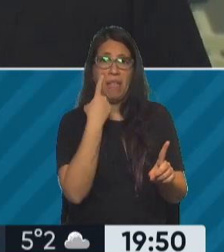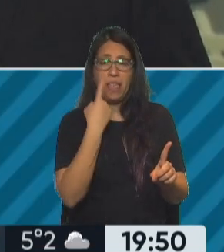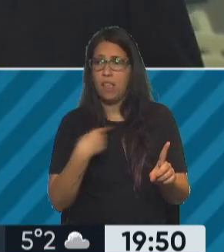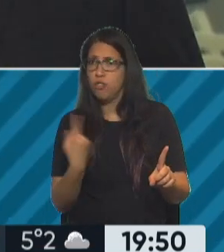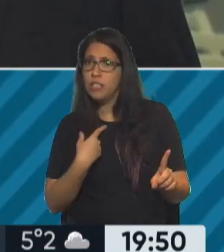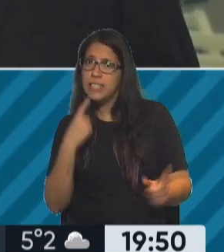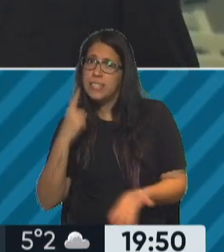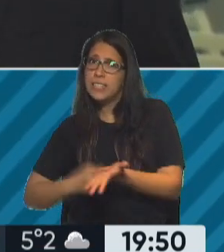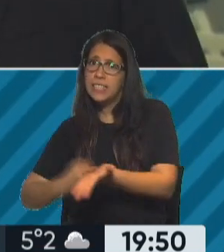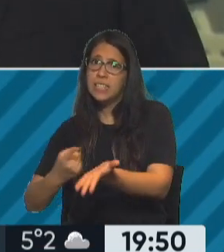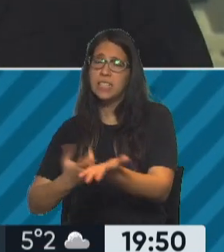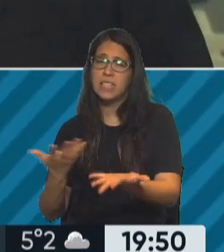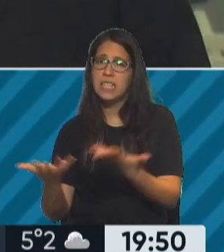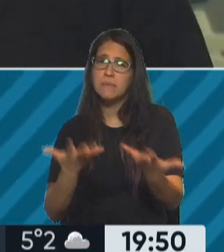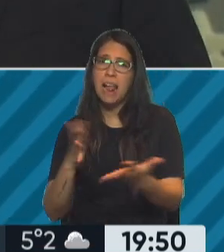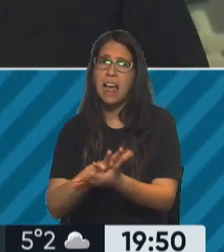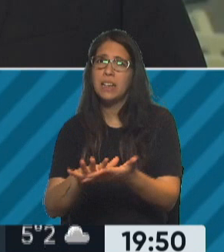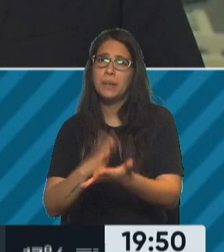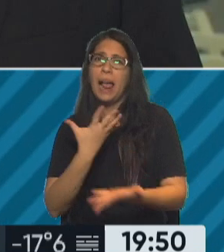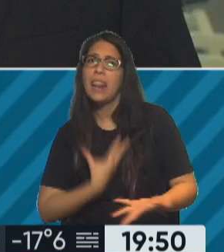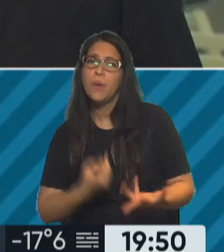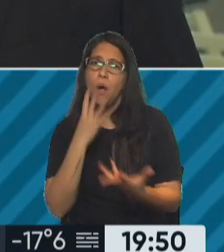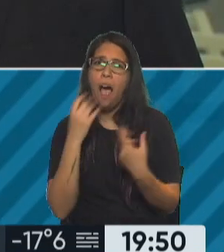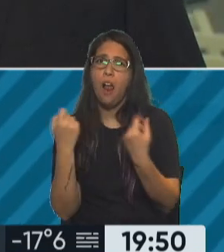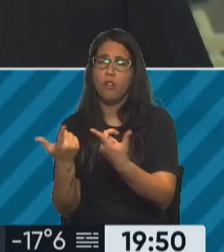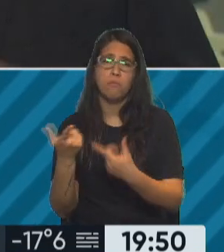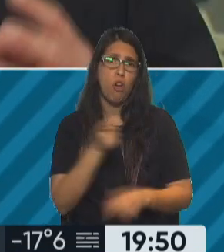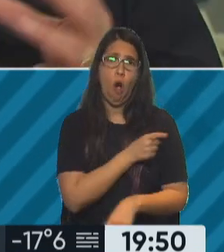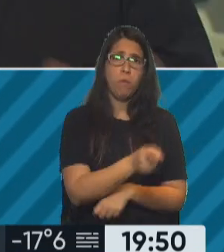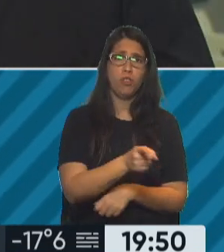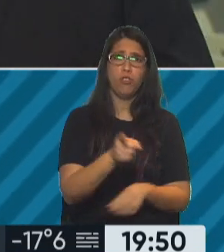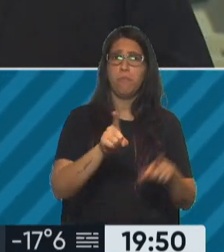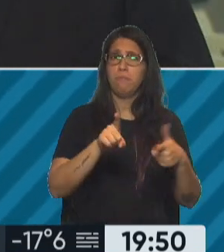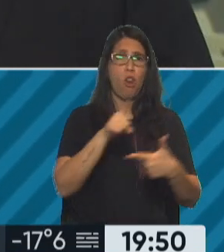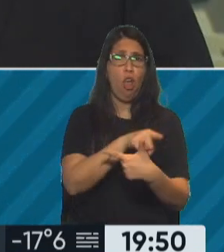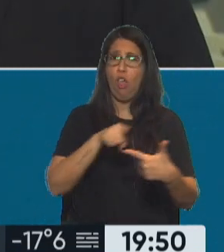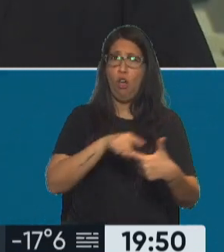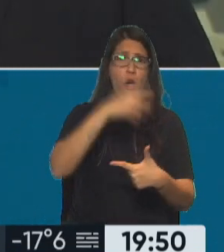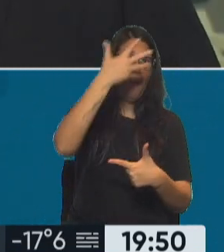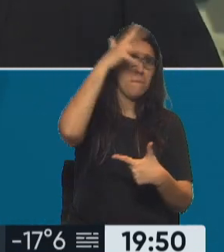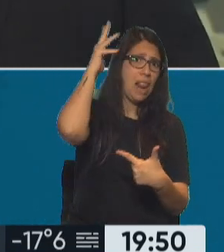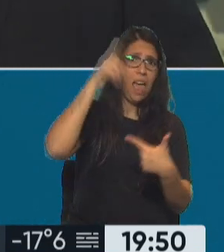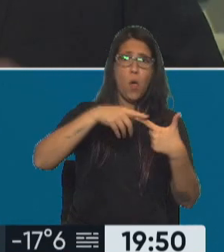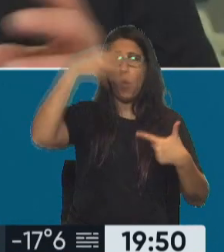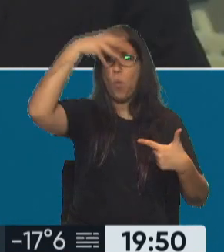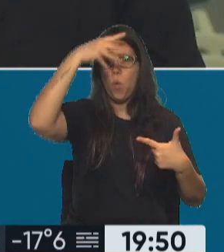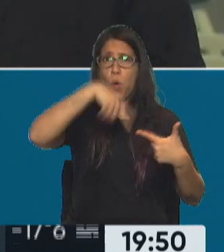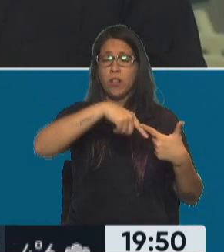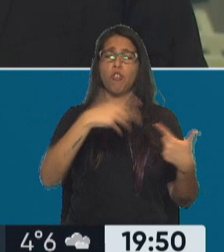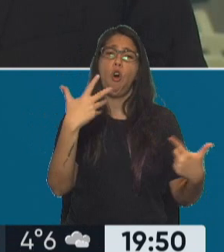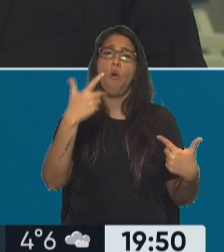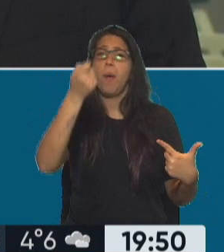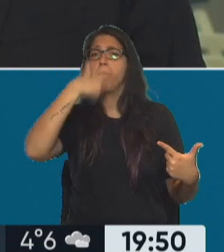Internacional. Y salen los opositores, tanto Milei como Bullrich. Claramente Macri es el